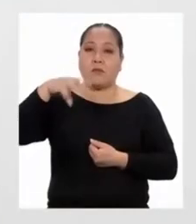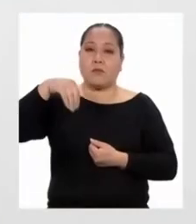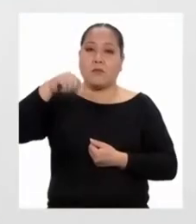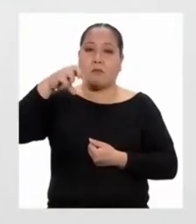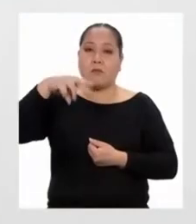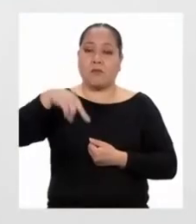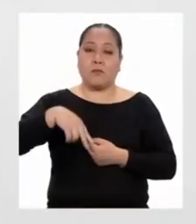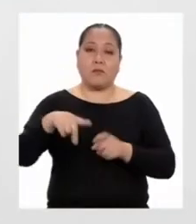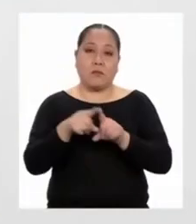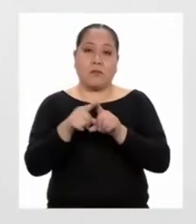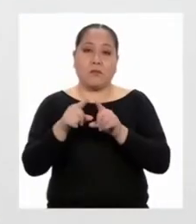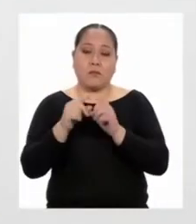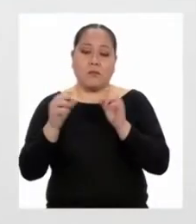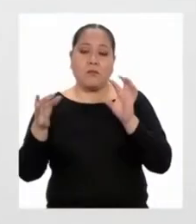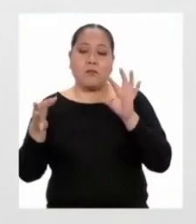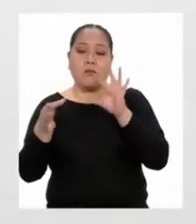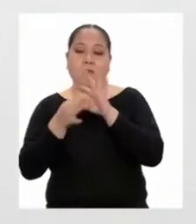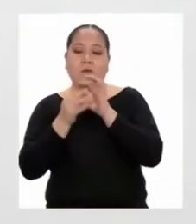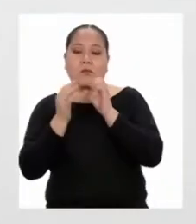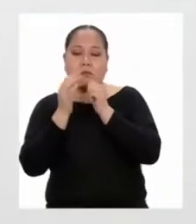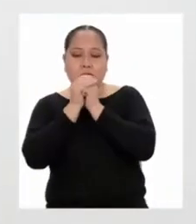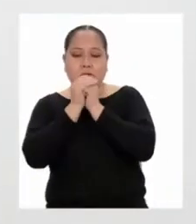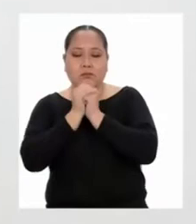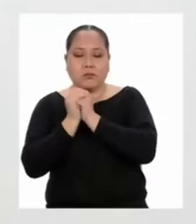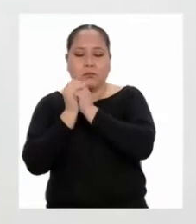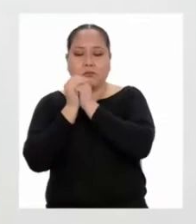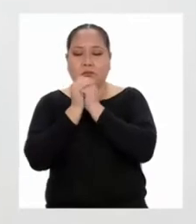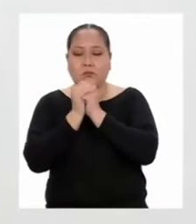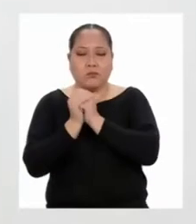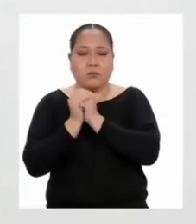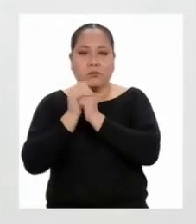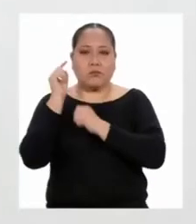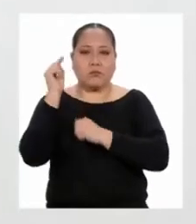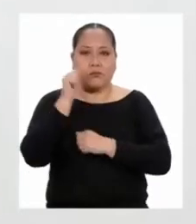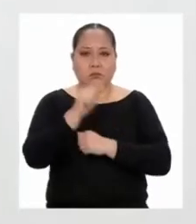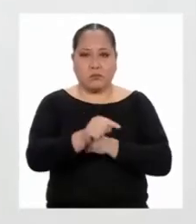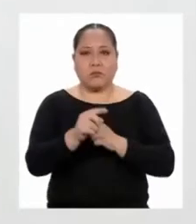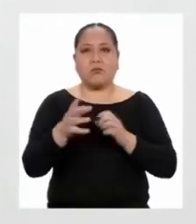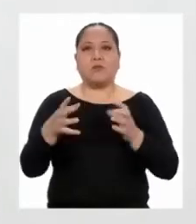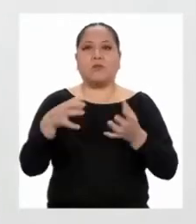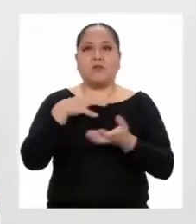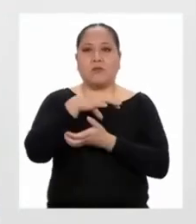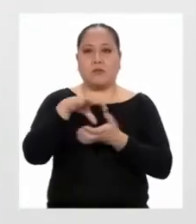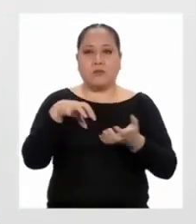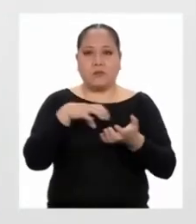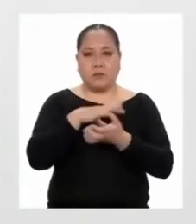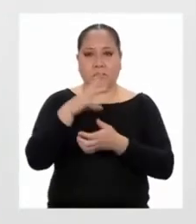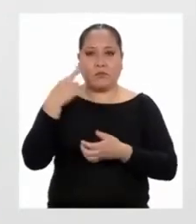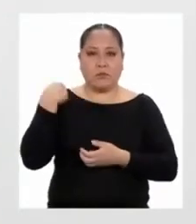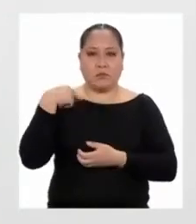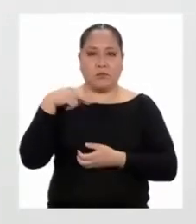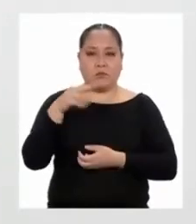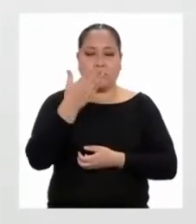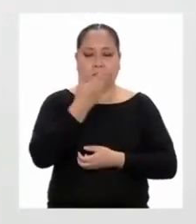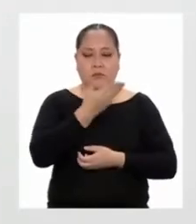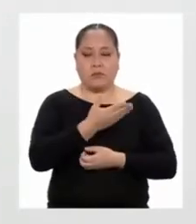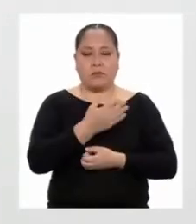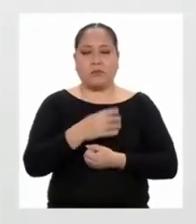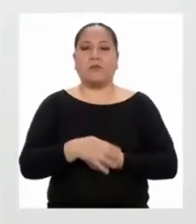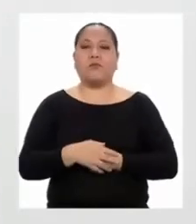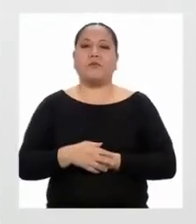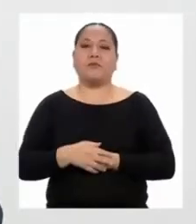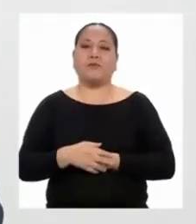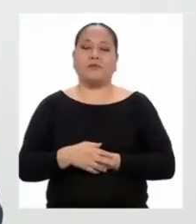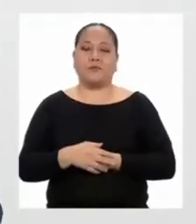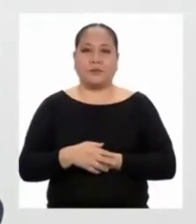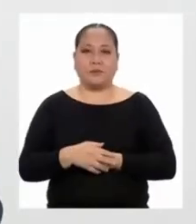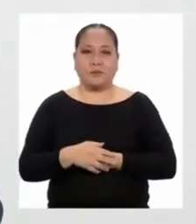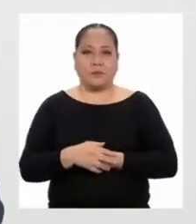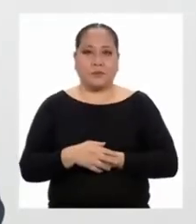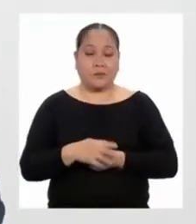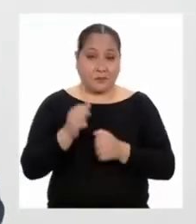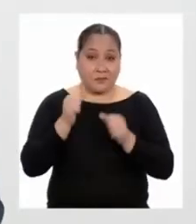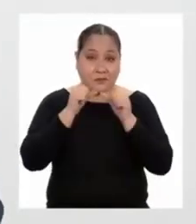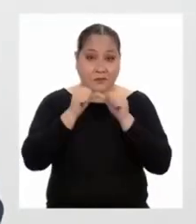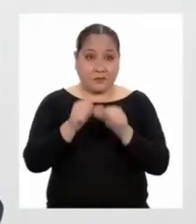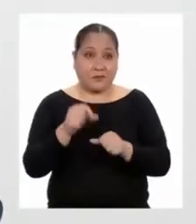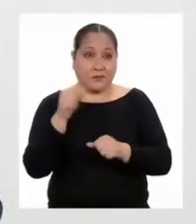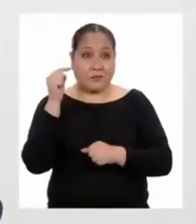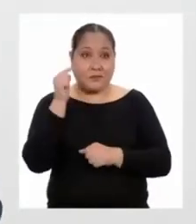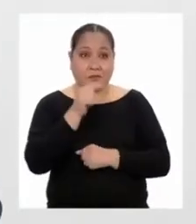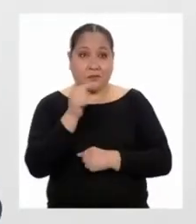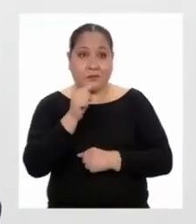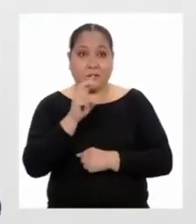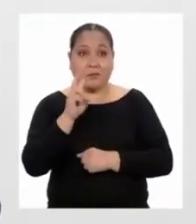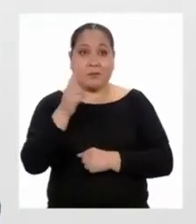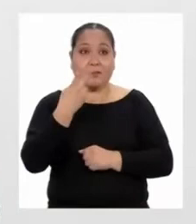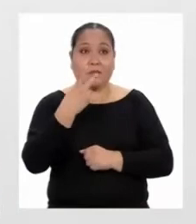católicos. Eso es justamente el sincretismo religioso al que se refiere el texto. Siguiendo con el